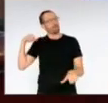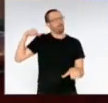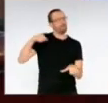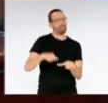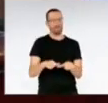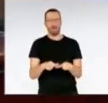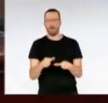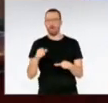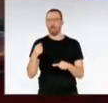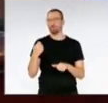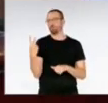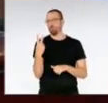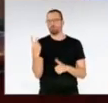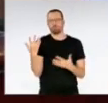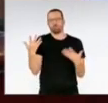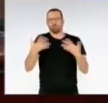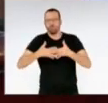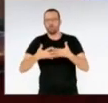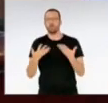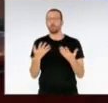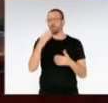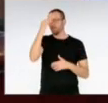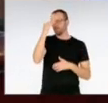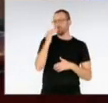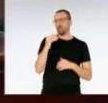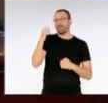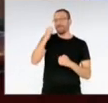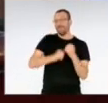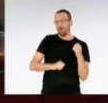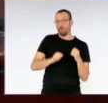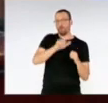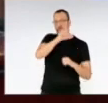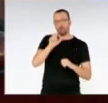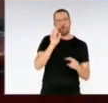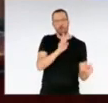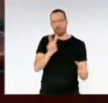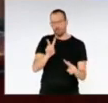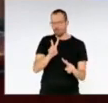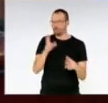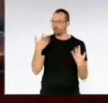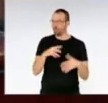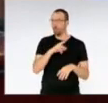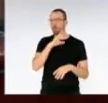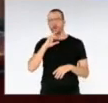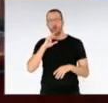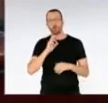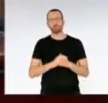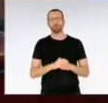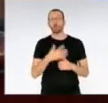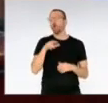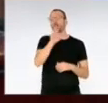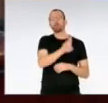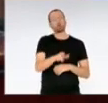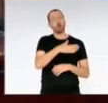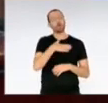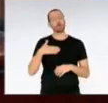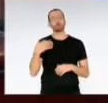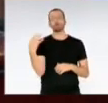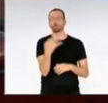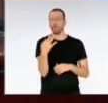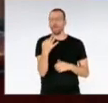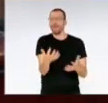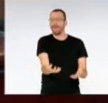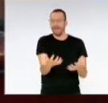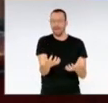tengo ninguna duda que los herreños eso lo sabrán valorar. Y repito que lo que queremos no solamente que ganar,